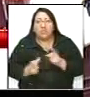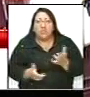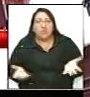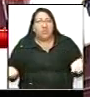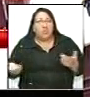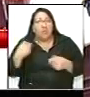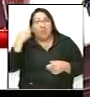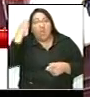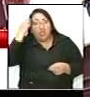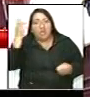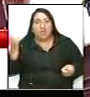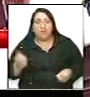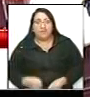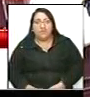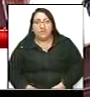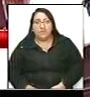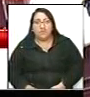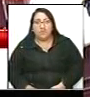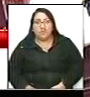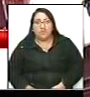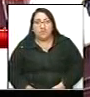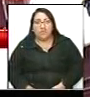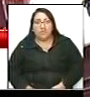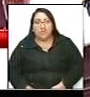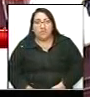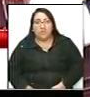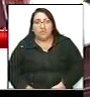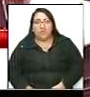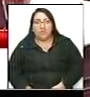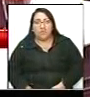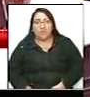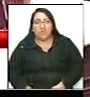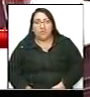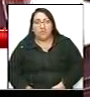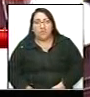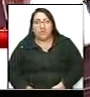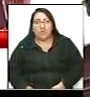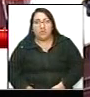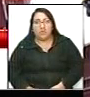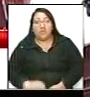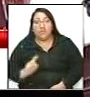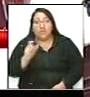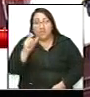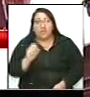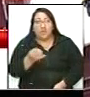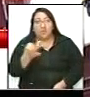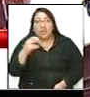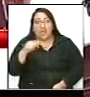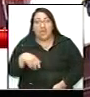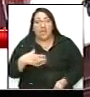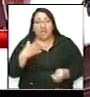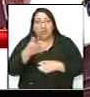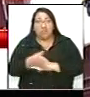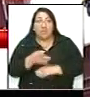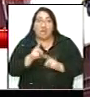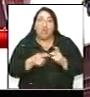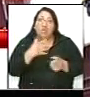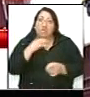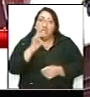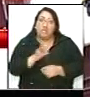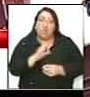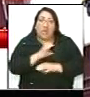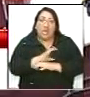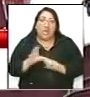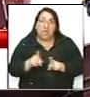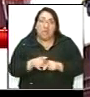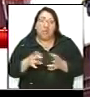ser un político, y decir que tal persona, por ejemplo, mañana más tarde varios de aquí quieren postular, pues algunos que les gusta la carrera